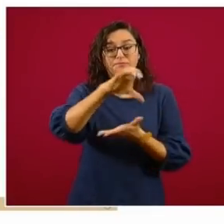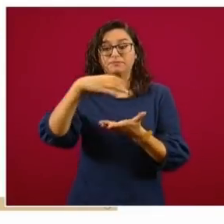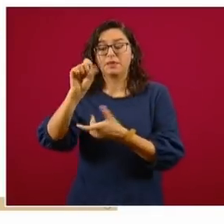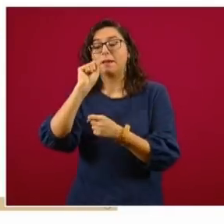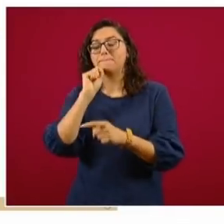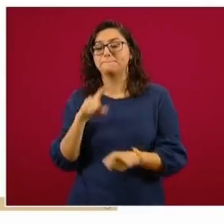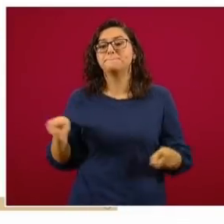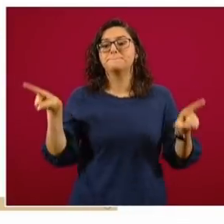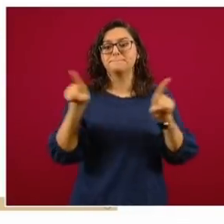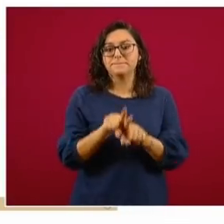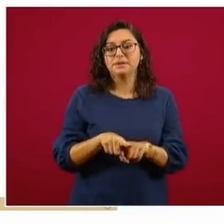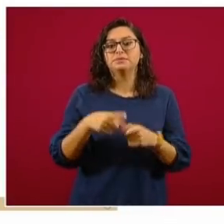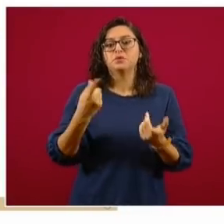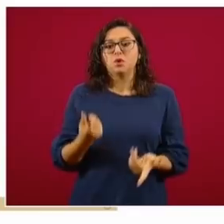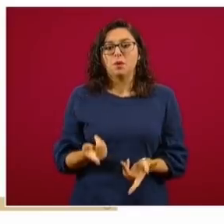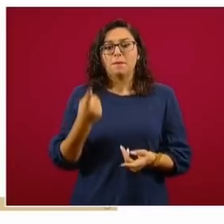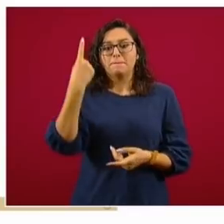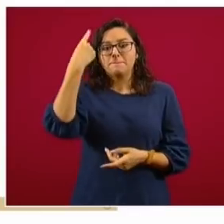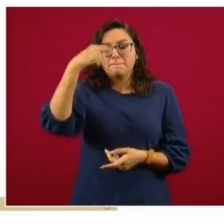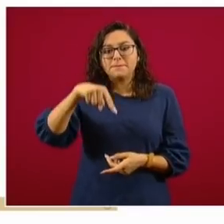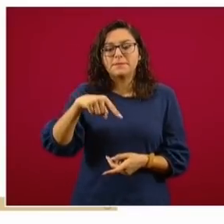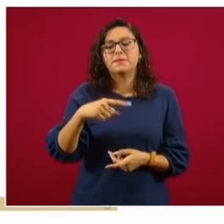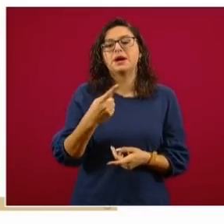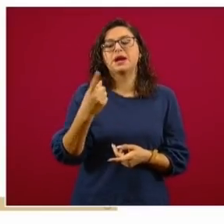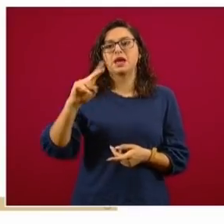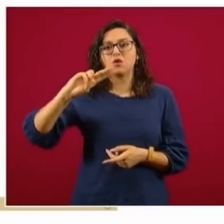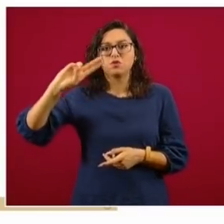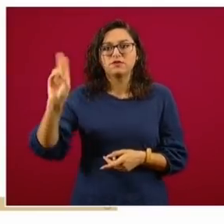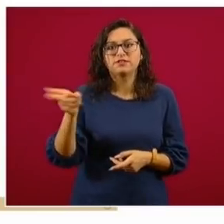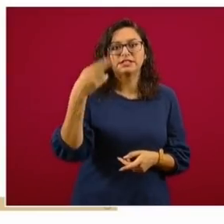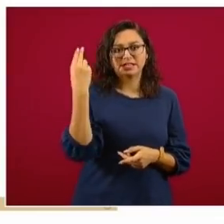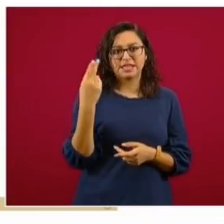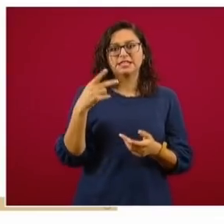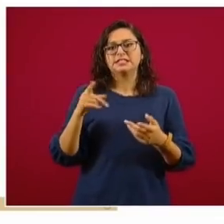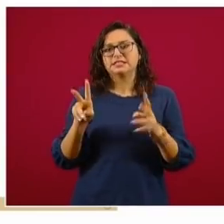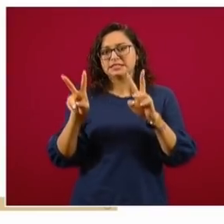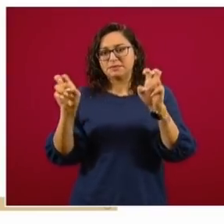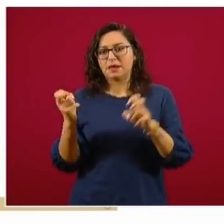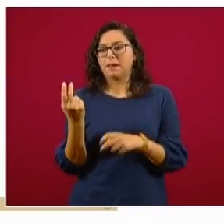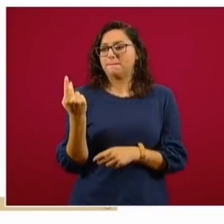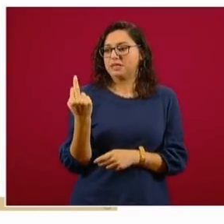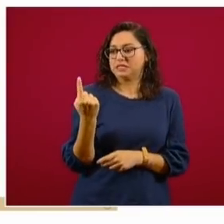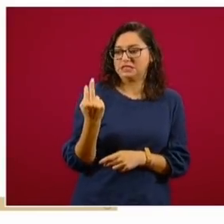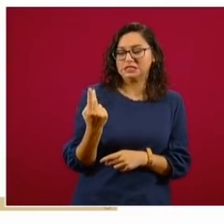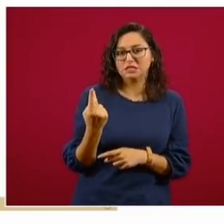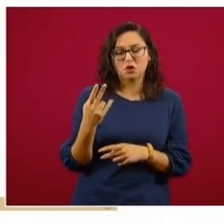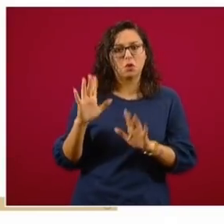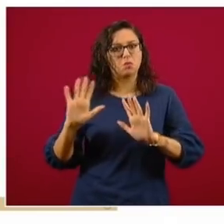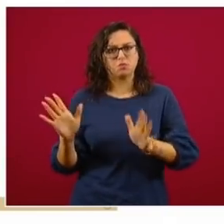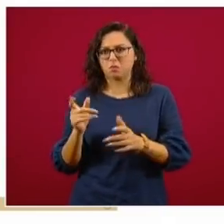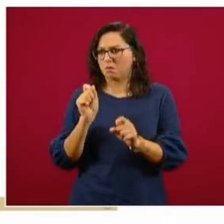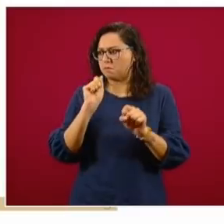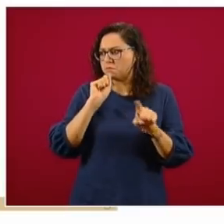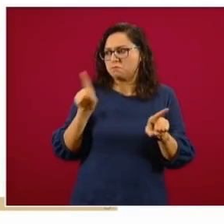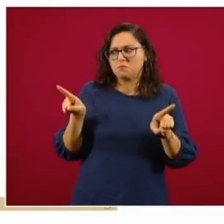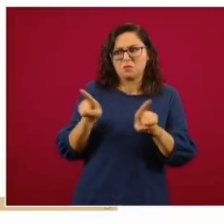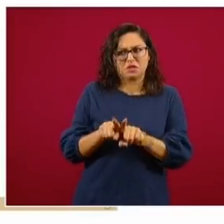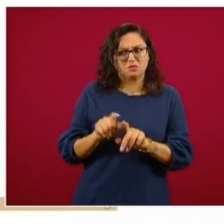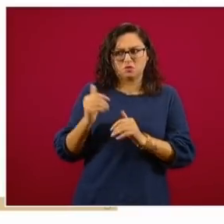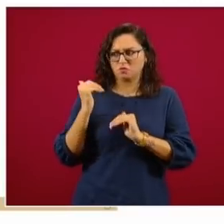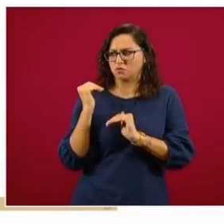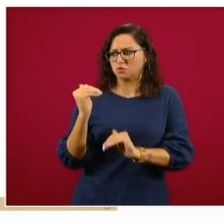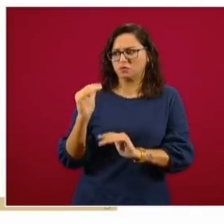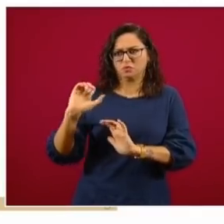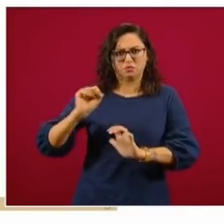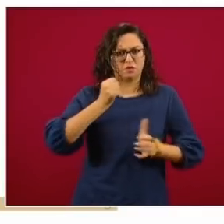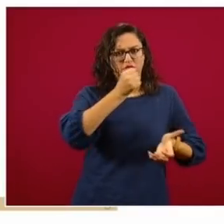ramo 25, que es lo que va a las universidades. Todo esto no fue tocado. Hubo una decisión que sí fue muy